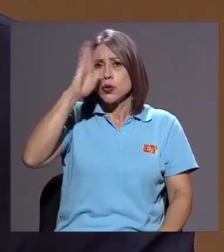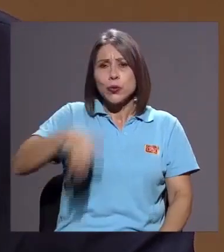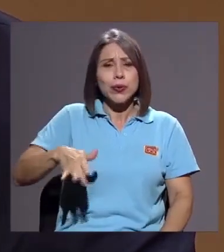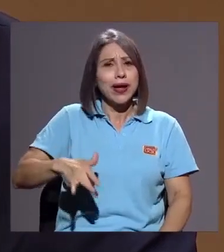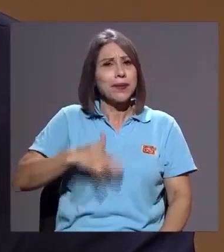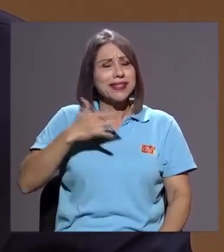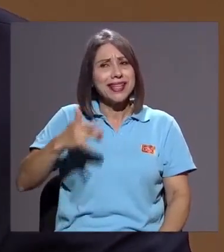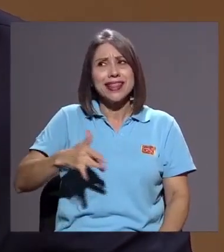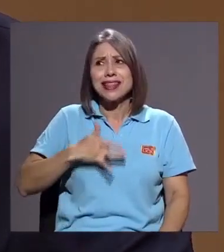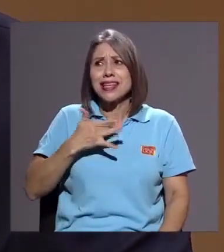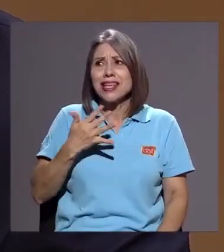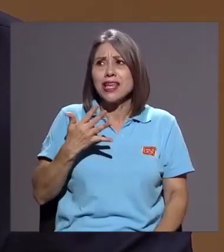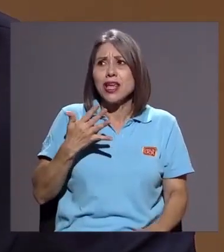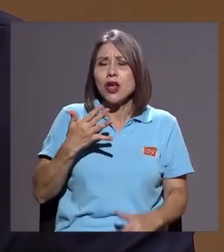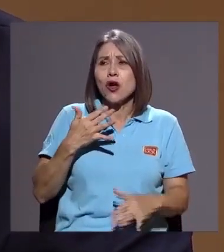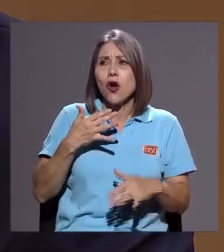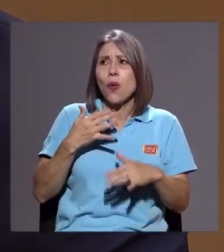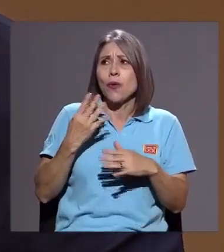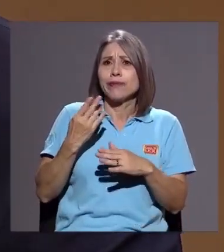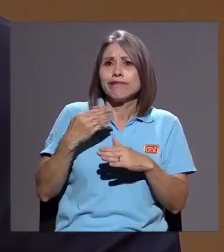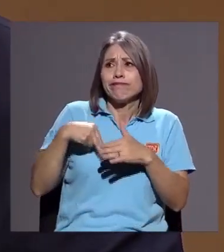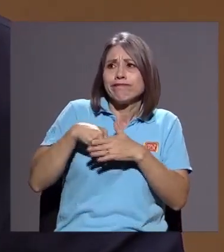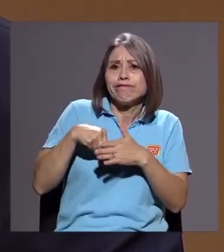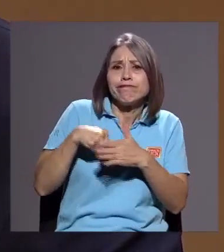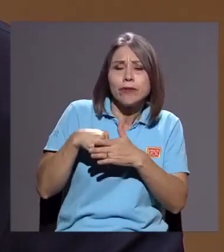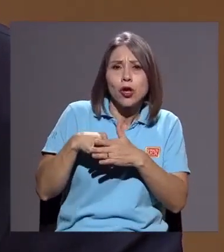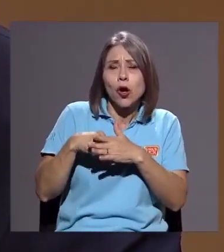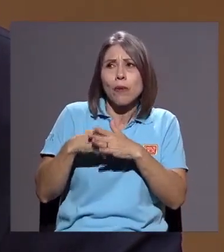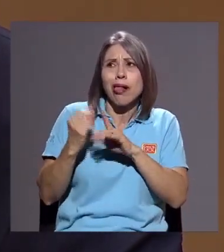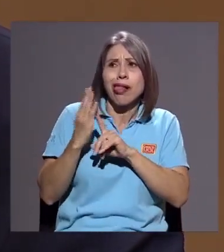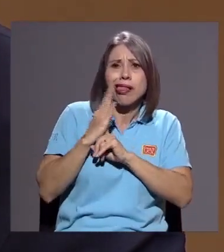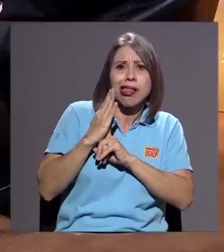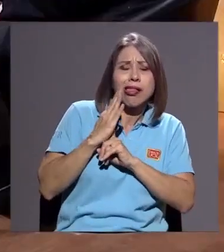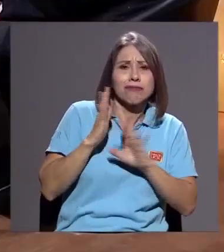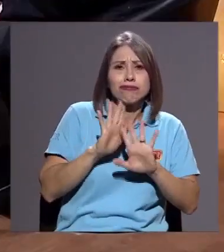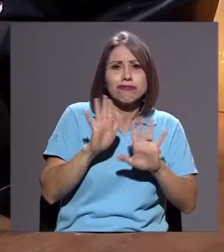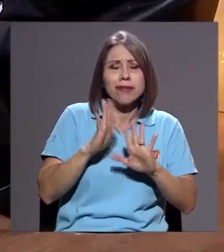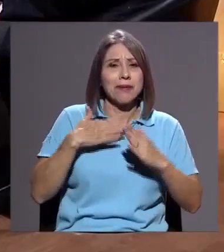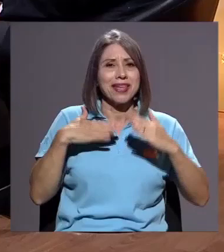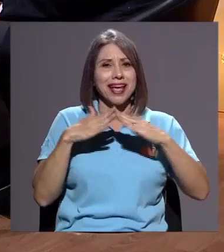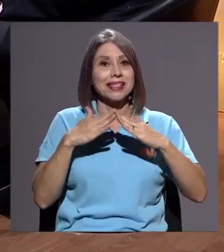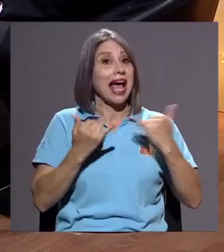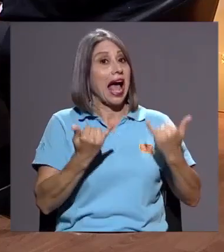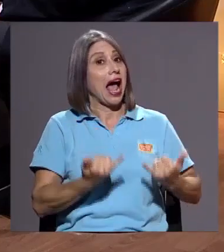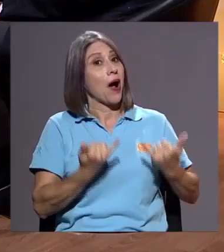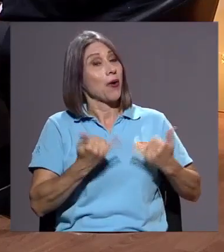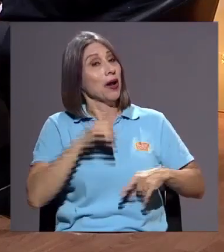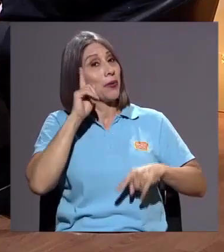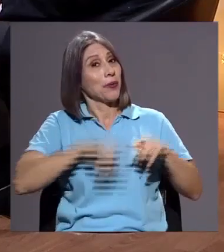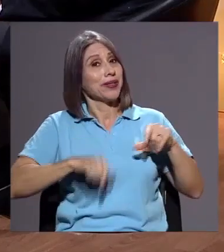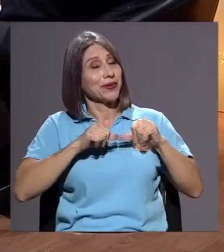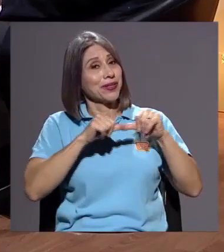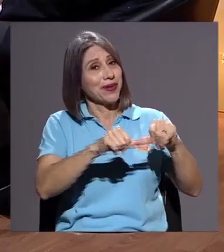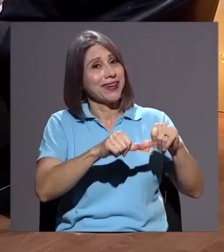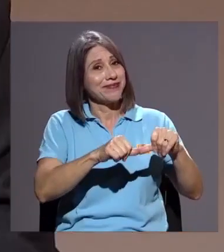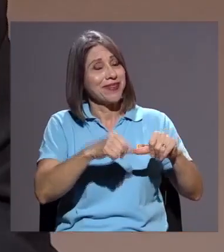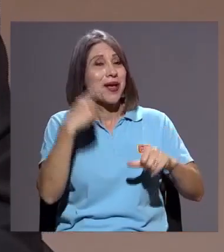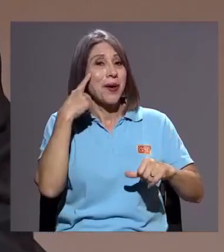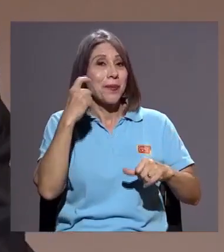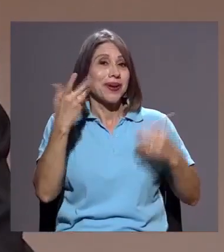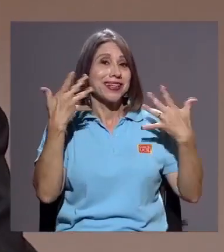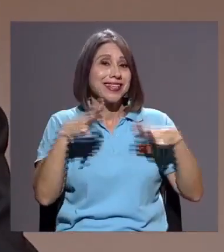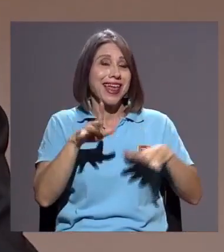sentí impedido de hacer alguna acción en mi casa. Ahora te vas a sentir impedido de continuar porque